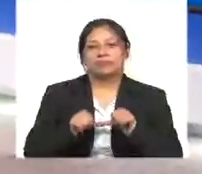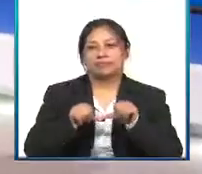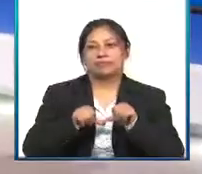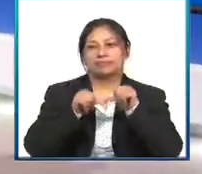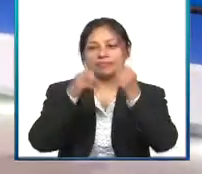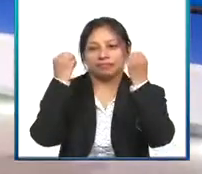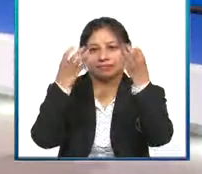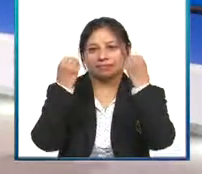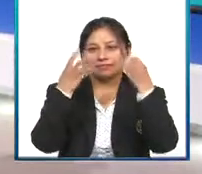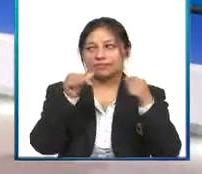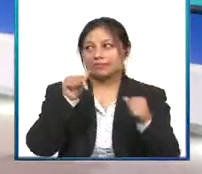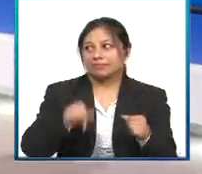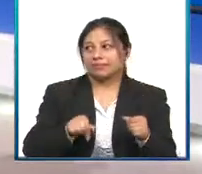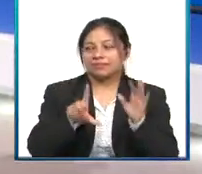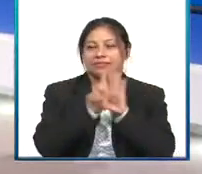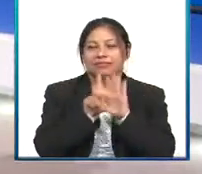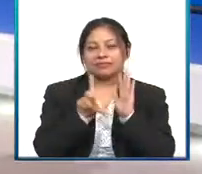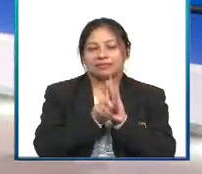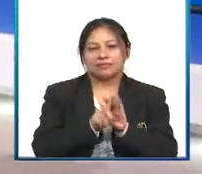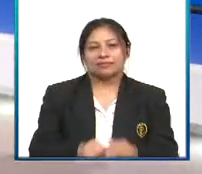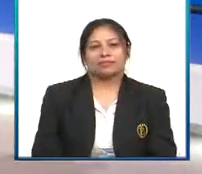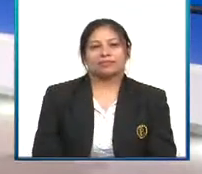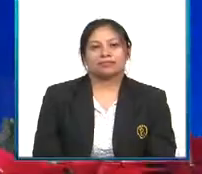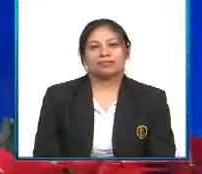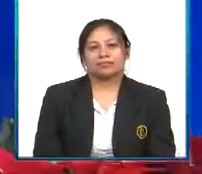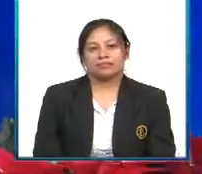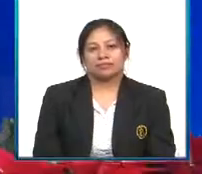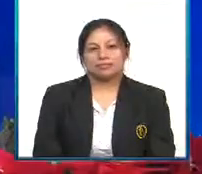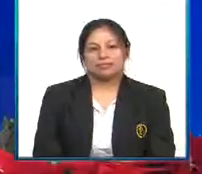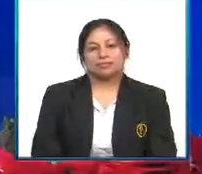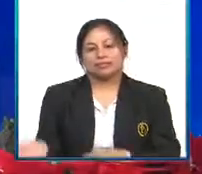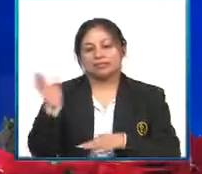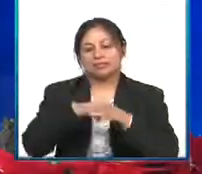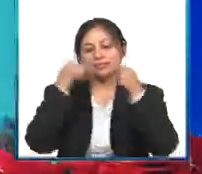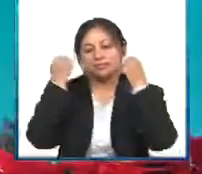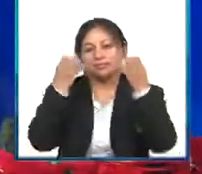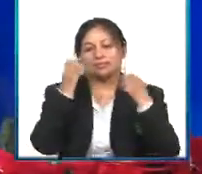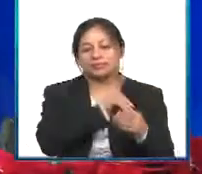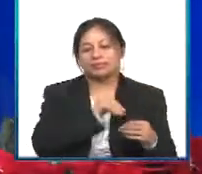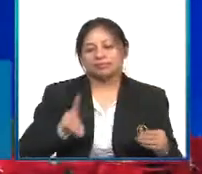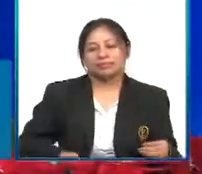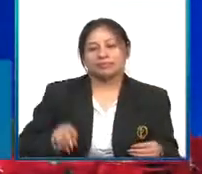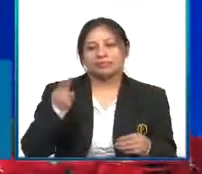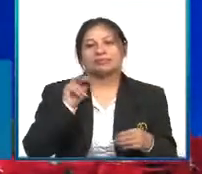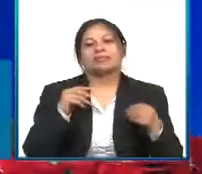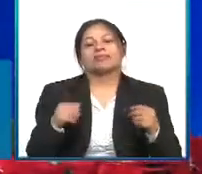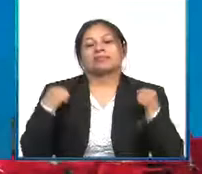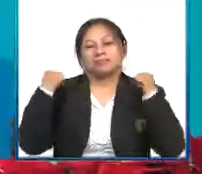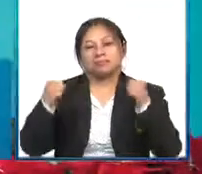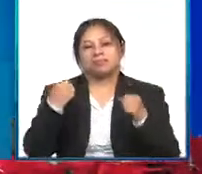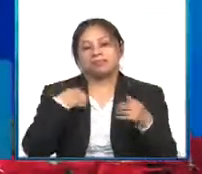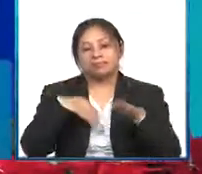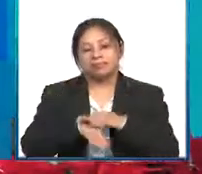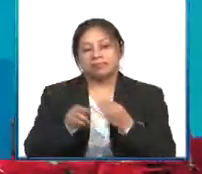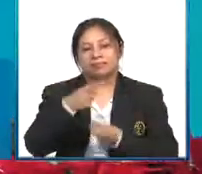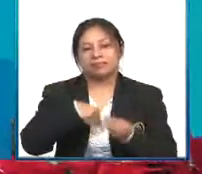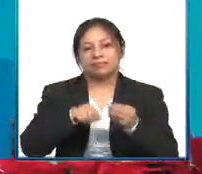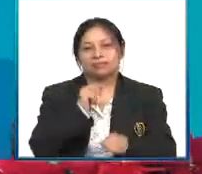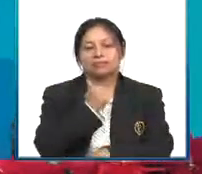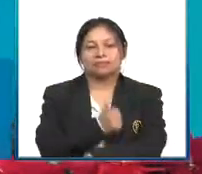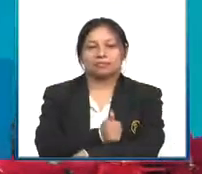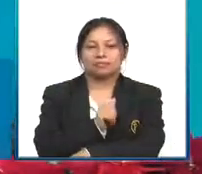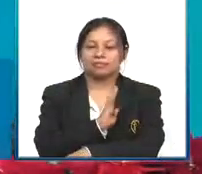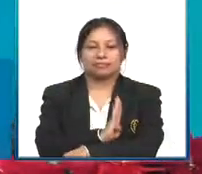Continuamos con más información. Esto es Espacio Legislativo. En más noticias, el diputado del Bloque Victoria intermedió por las familias de Alta